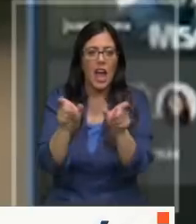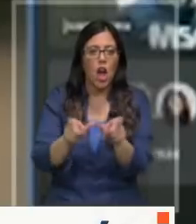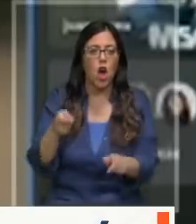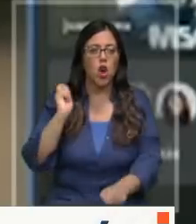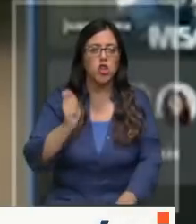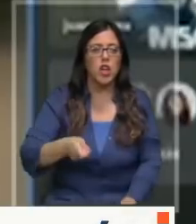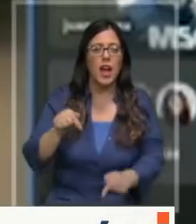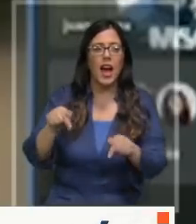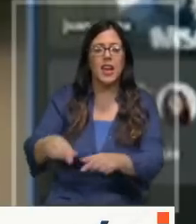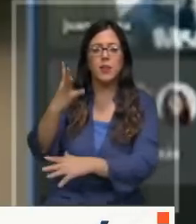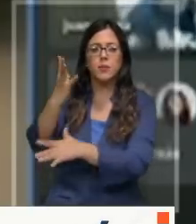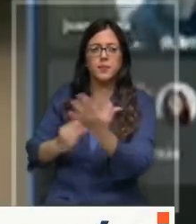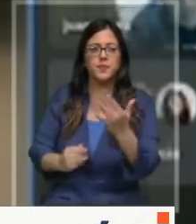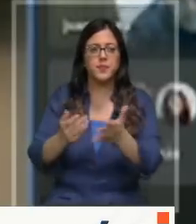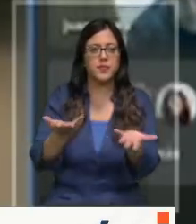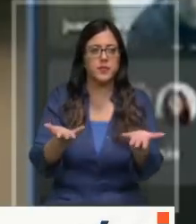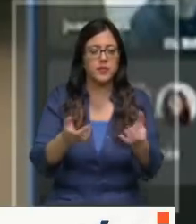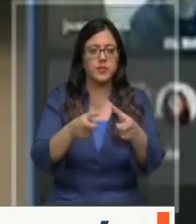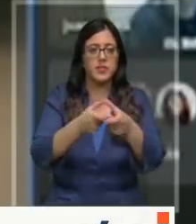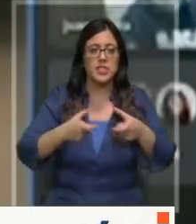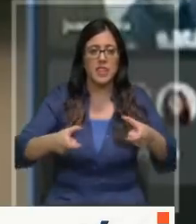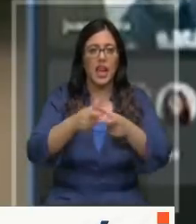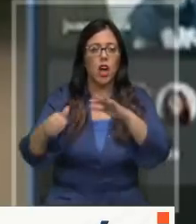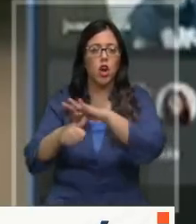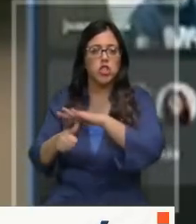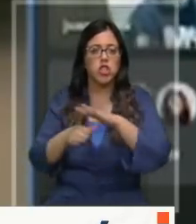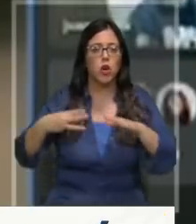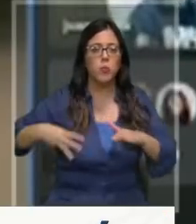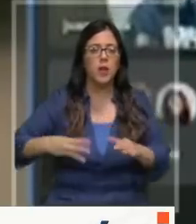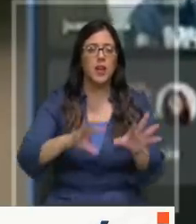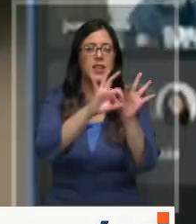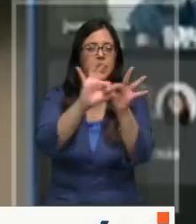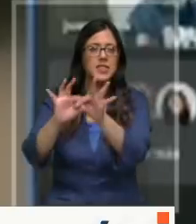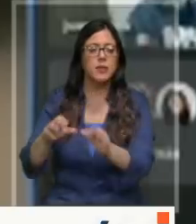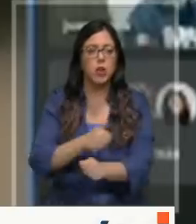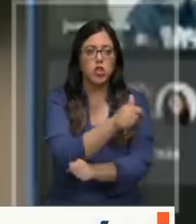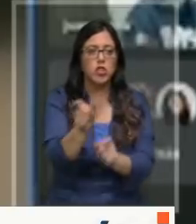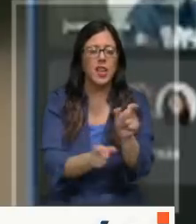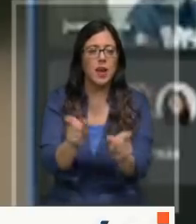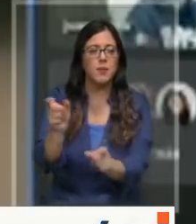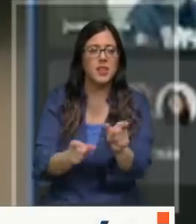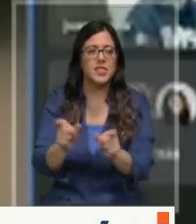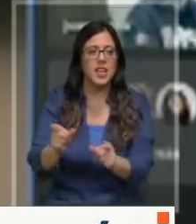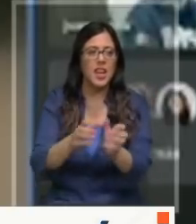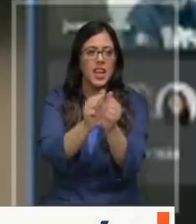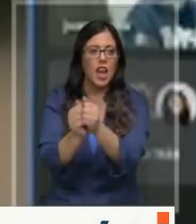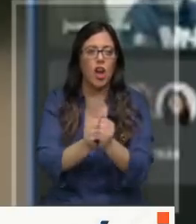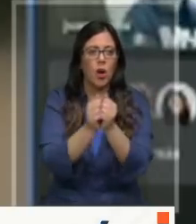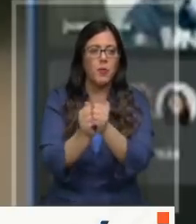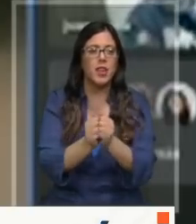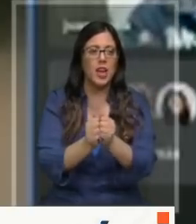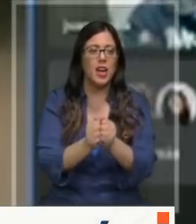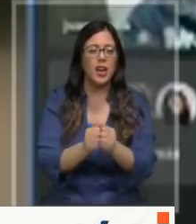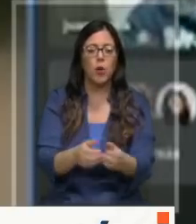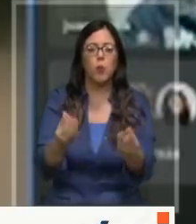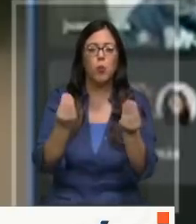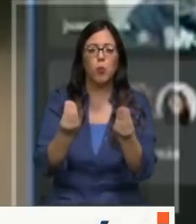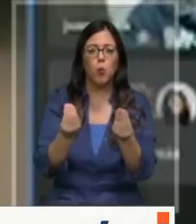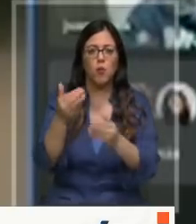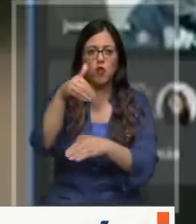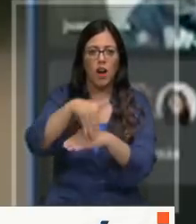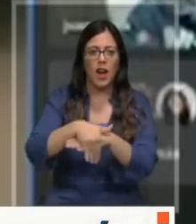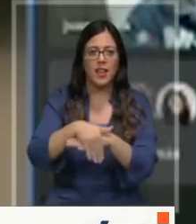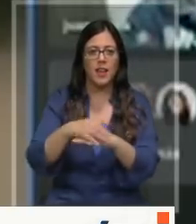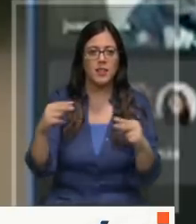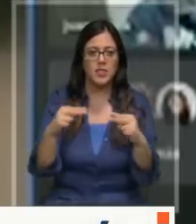por terminado el Consejo Municipal y agradecemos a todos y todas quienes nos han acompañado. Que tengan muy buenas tardes.